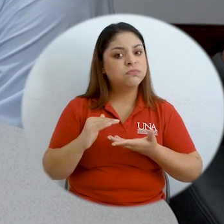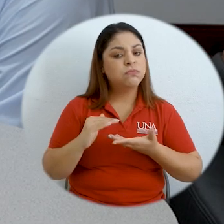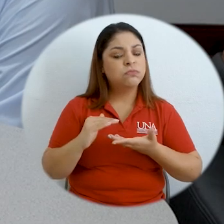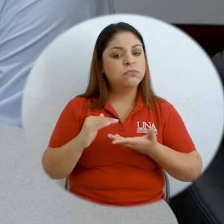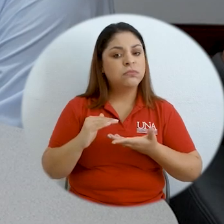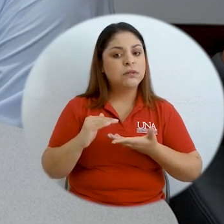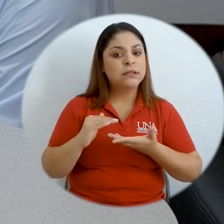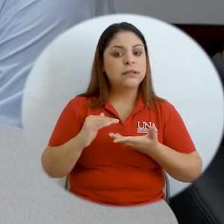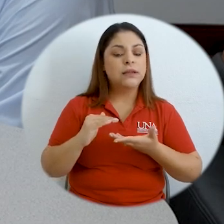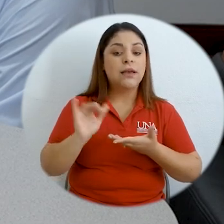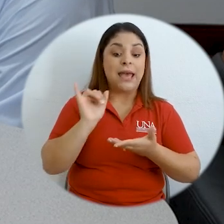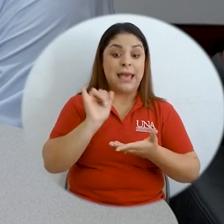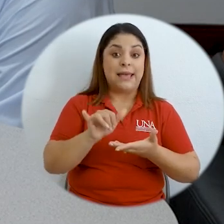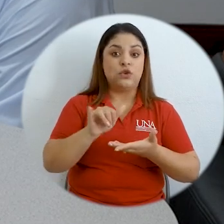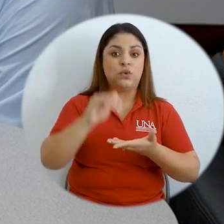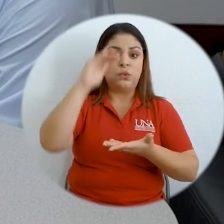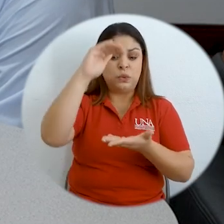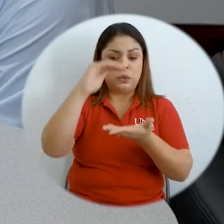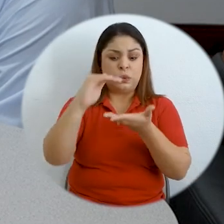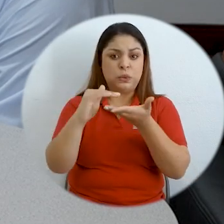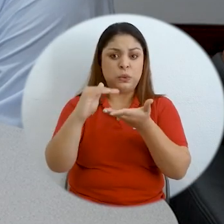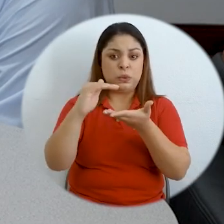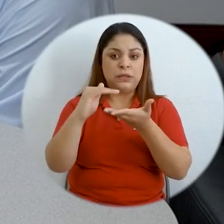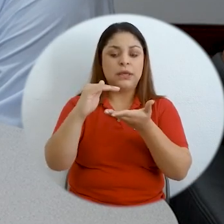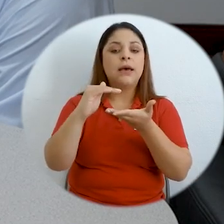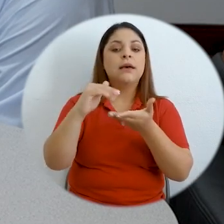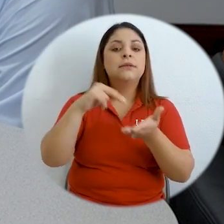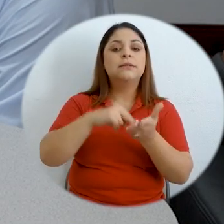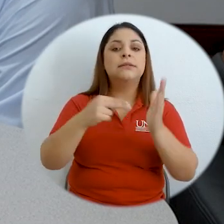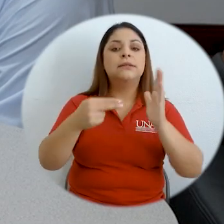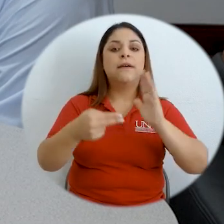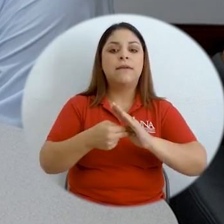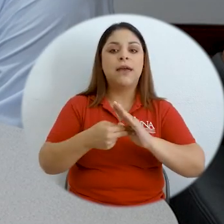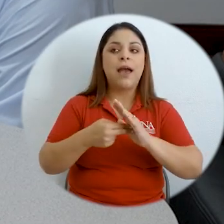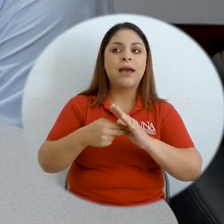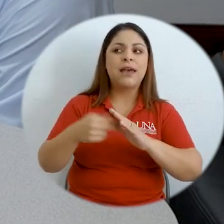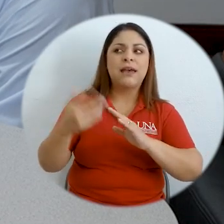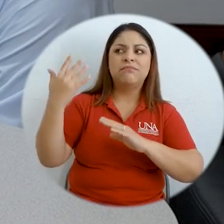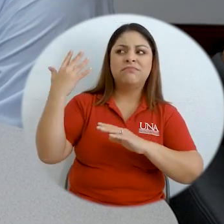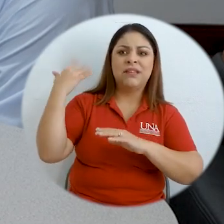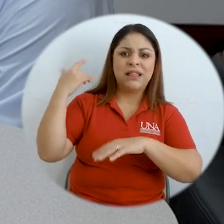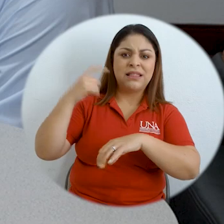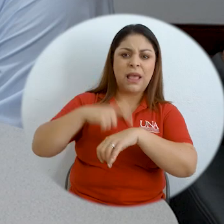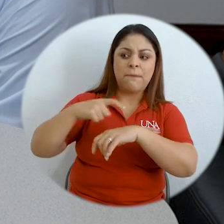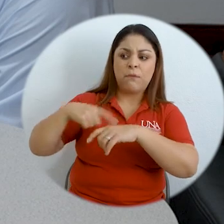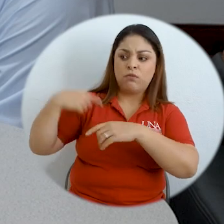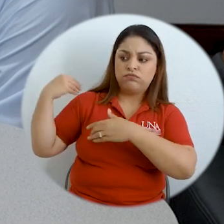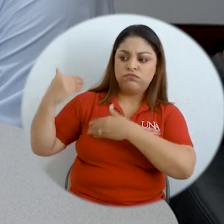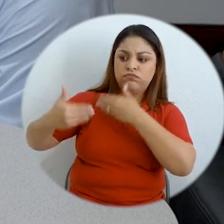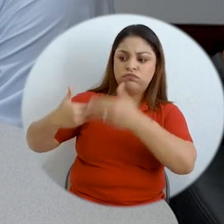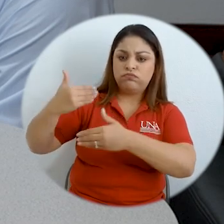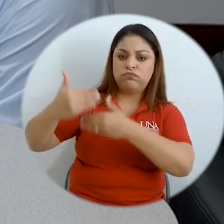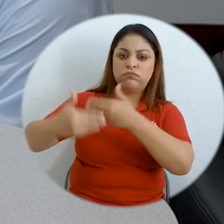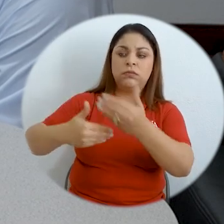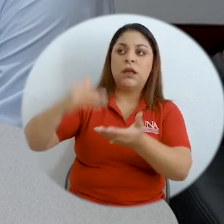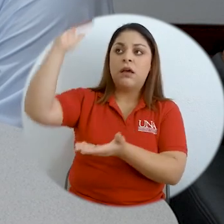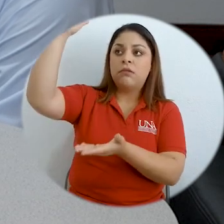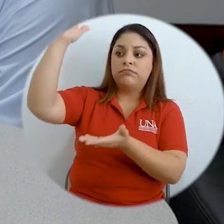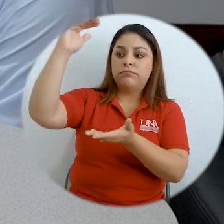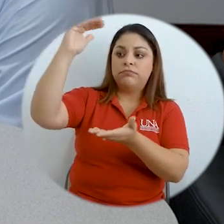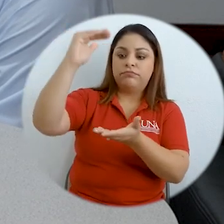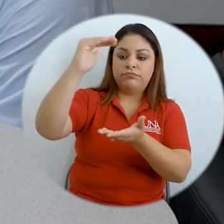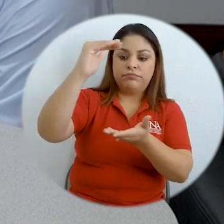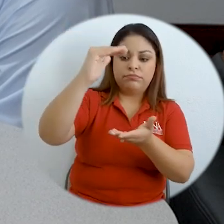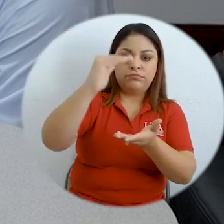Y por supuesto que esa disminución significa que en el tiempo hemos recibido menos presupuesto. Y